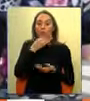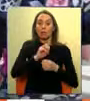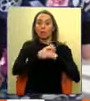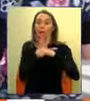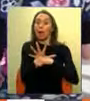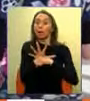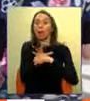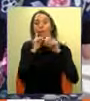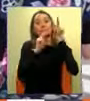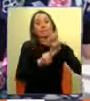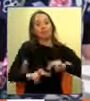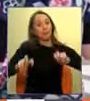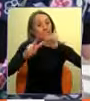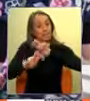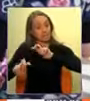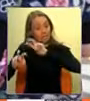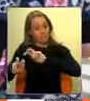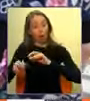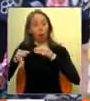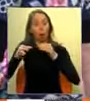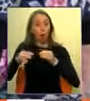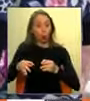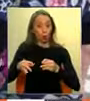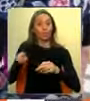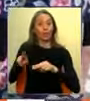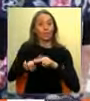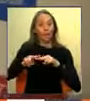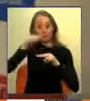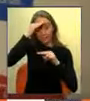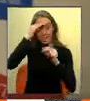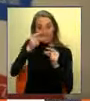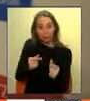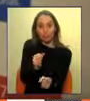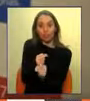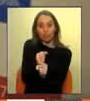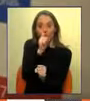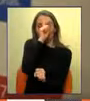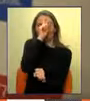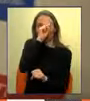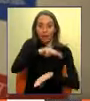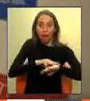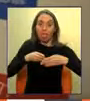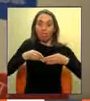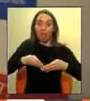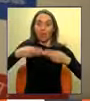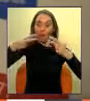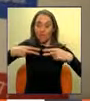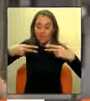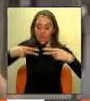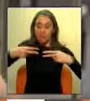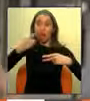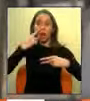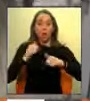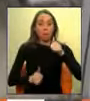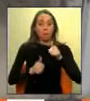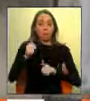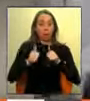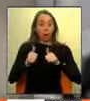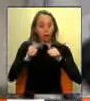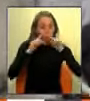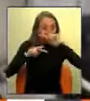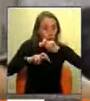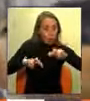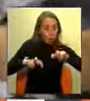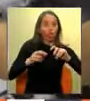COVID-19. Es precisamente lo que harán los expertos del Hospital Naval, un ensayo clínico controlado por profesionales en un